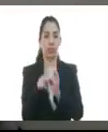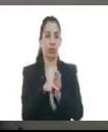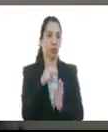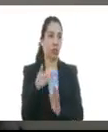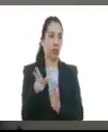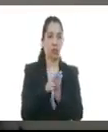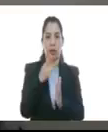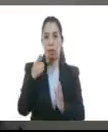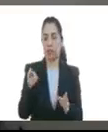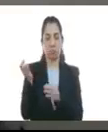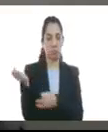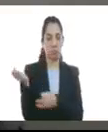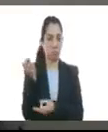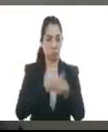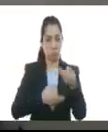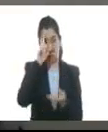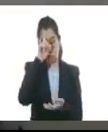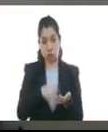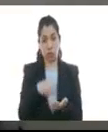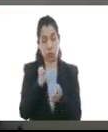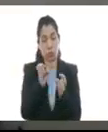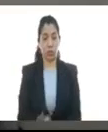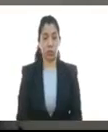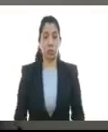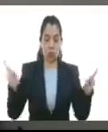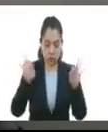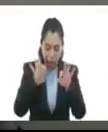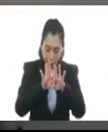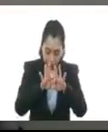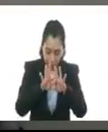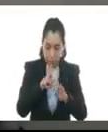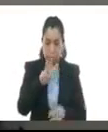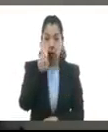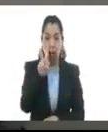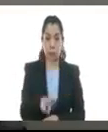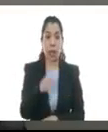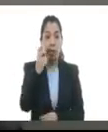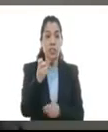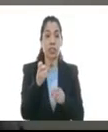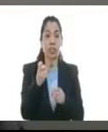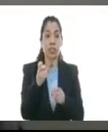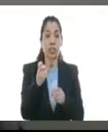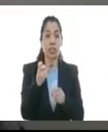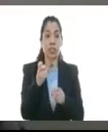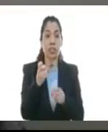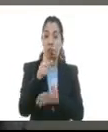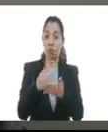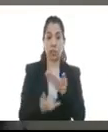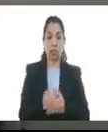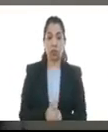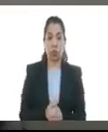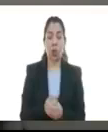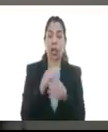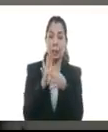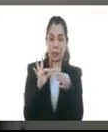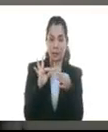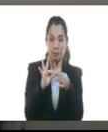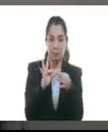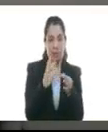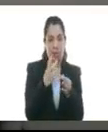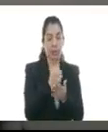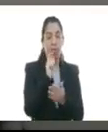Entonces, pues el proyecto habla de eso, se llama No hay lengua sin pueblos,